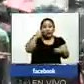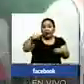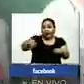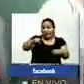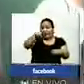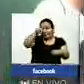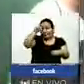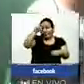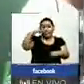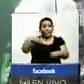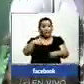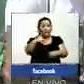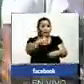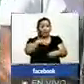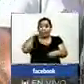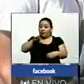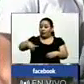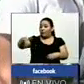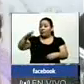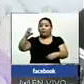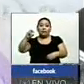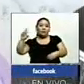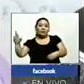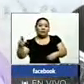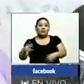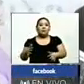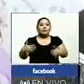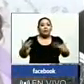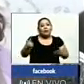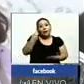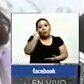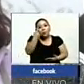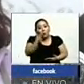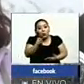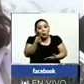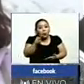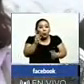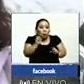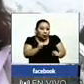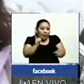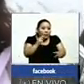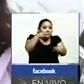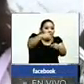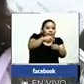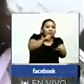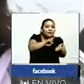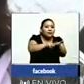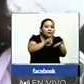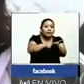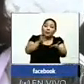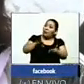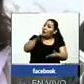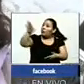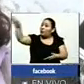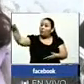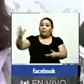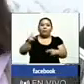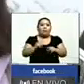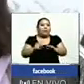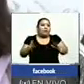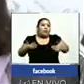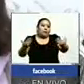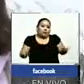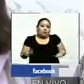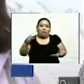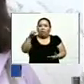de Trabajo en la zona oriental del país. Andamos viendo si clasificamos para una visa para el exterior, ¿verdad? Pues sí, porque como